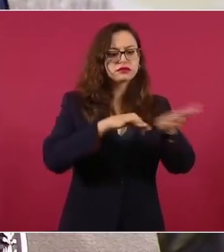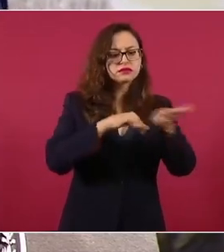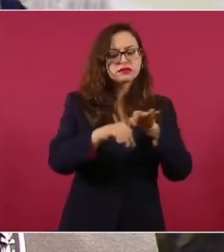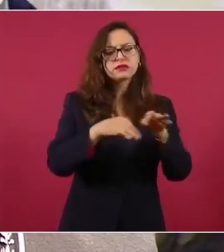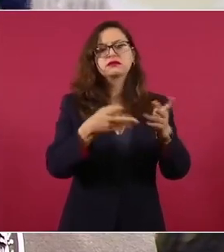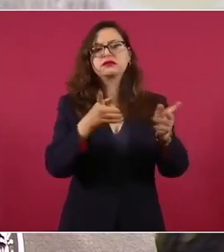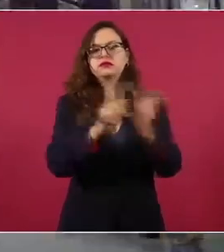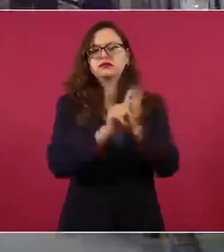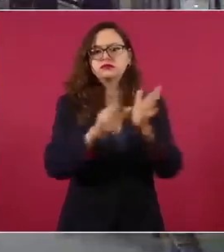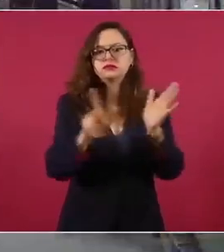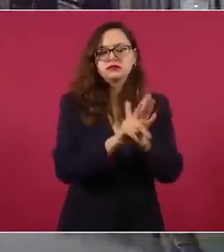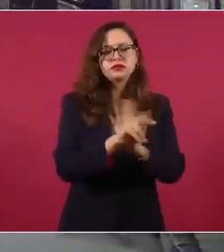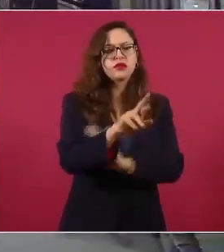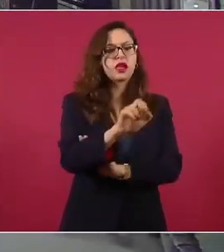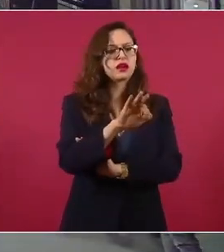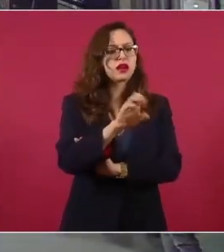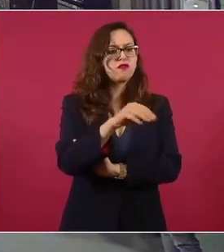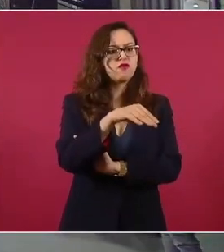científicos